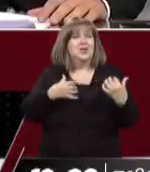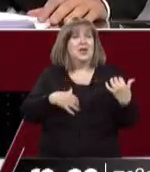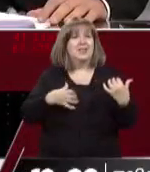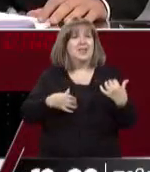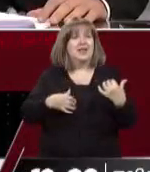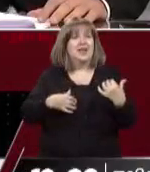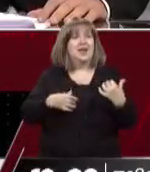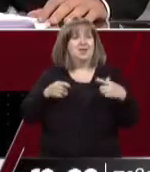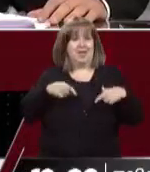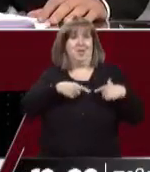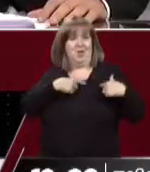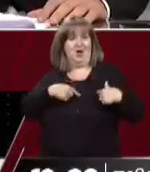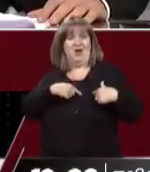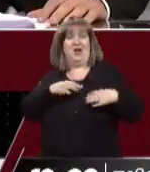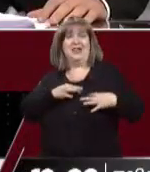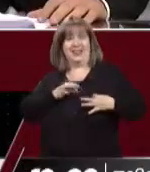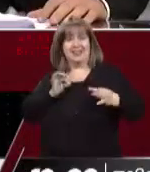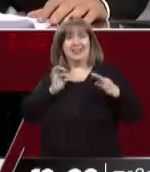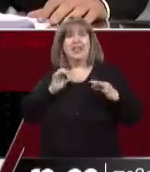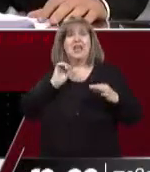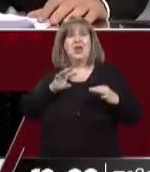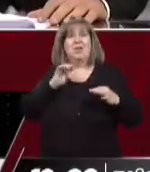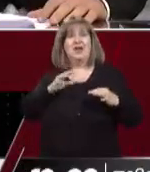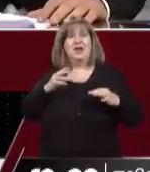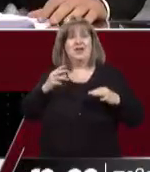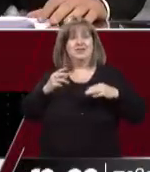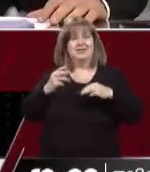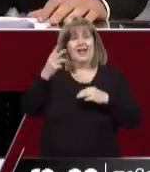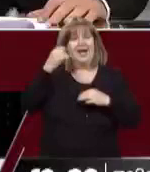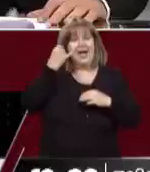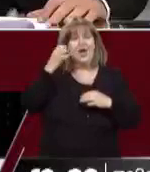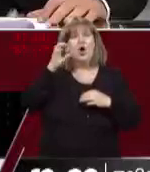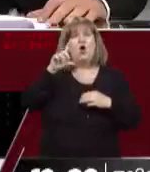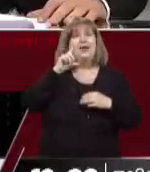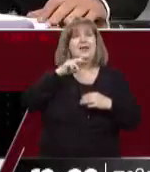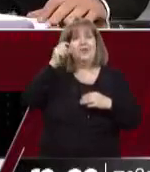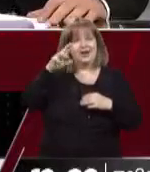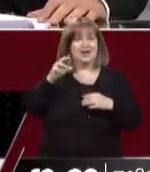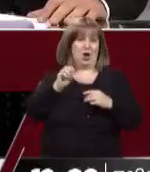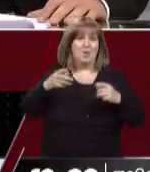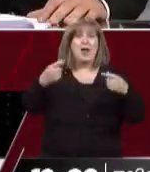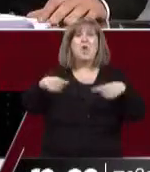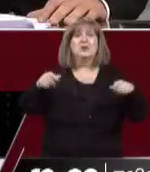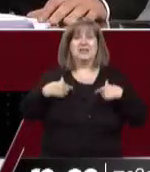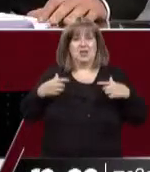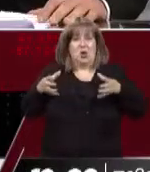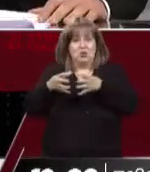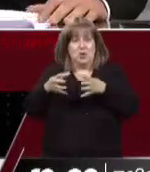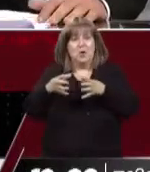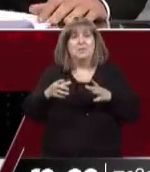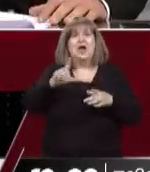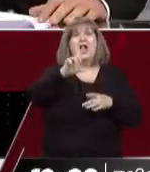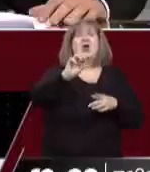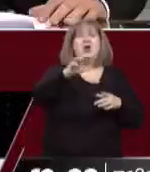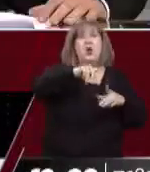manija. Acá tengo la remera Hey Oliver. Hey Oliver. Ajá. Bueno, te vamos a buscar. El local, si quieren